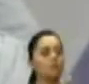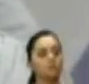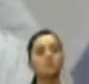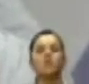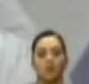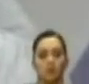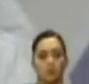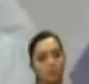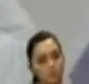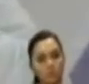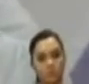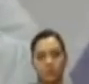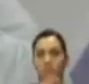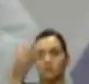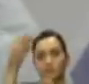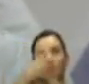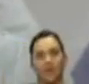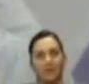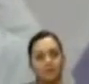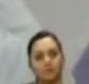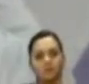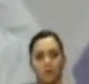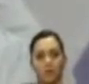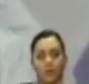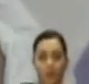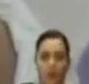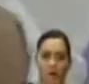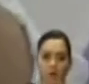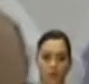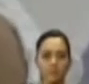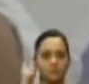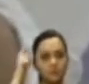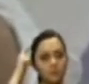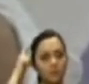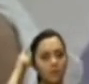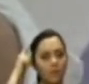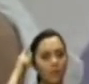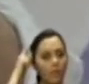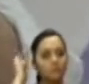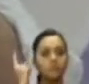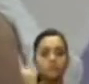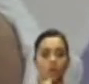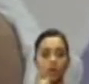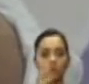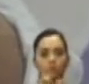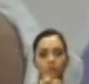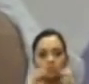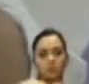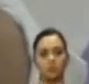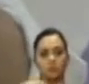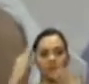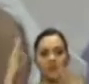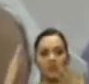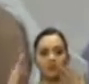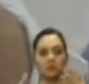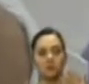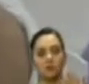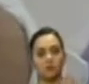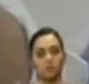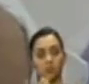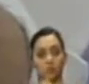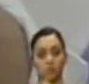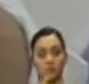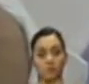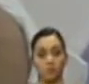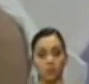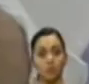monetario. Que en un momento dado, ¿por qué cree que no han querido crear pánico financiero? Porque un sistema